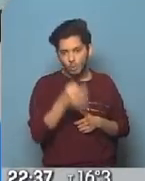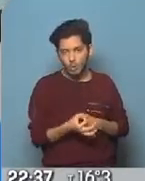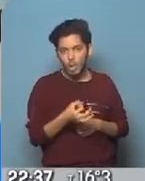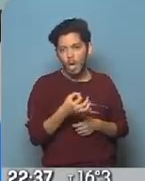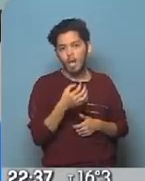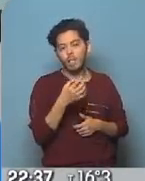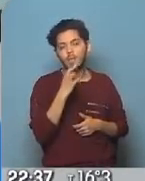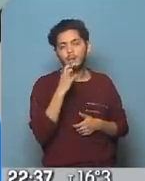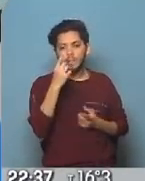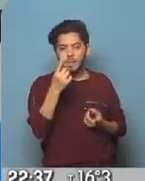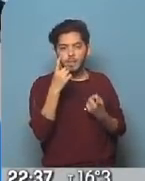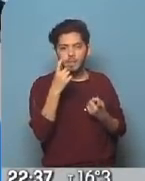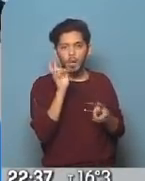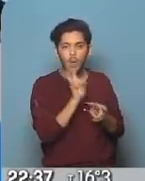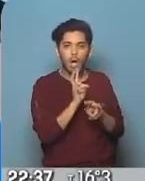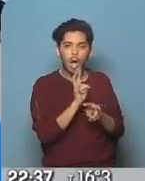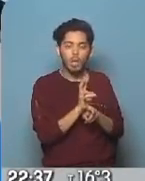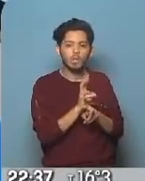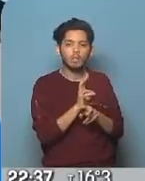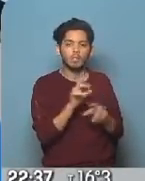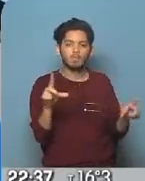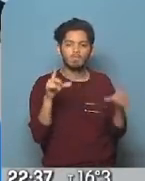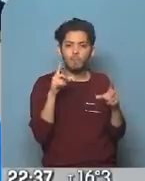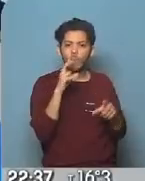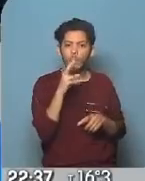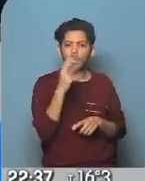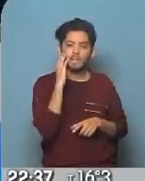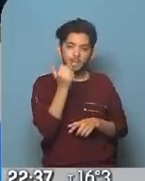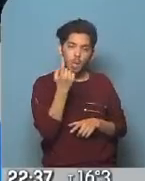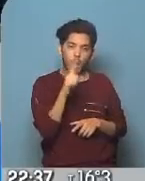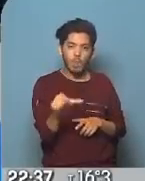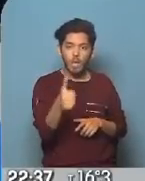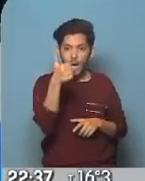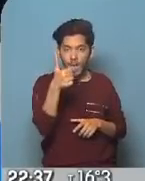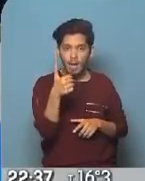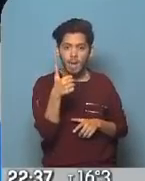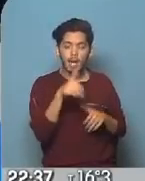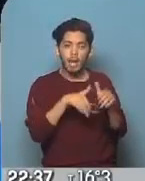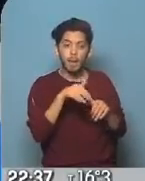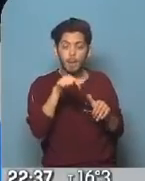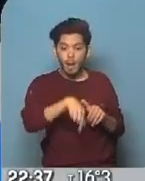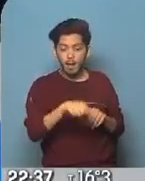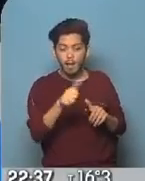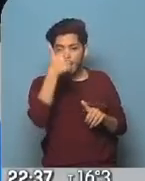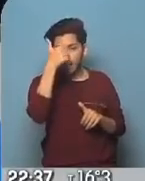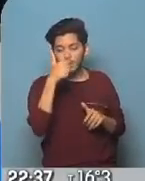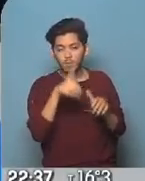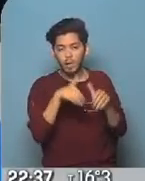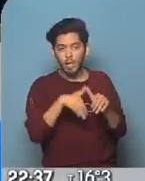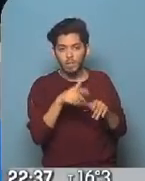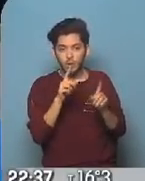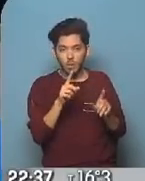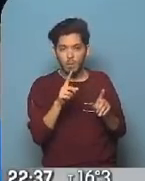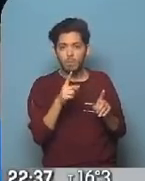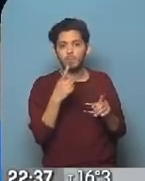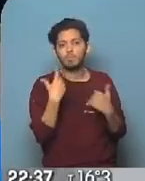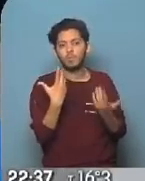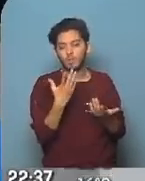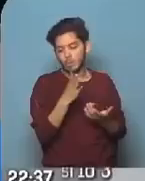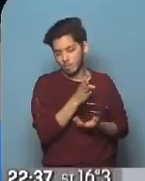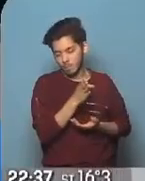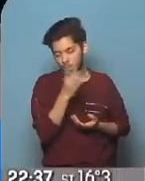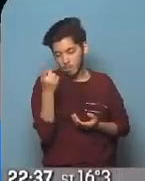necesita preservar su imagen 2016, cuando gana las elecciones, para estas elecciones. Entonces, por un lado, queda